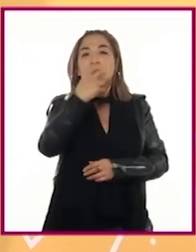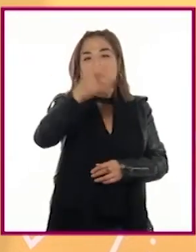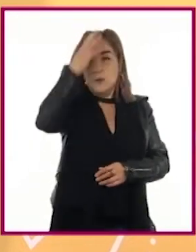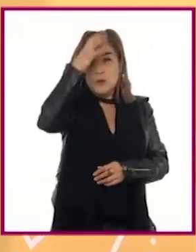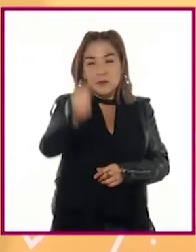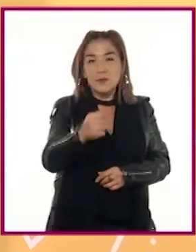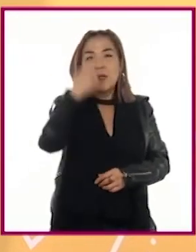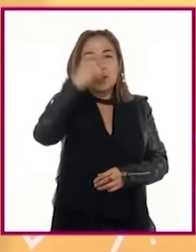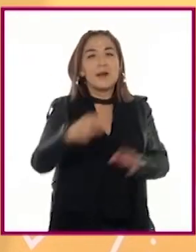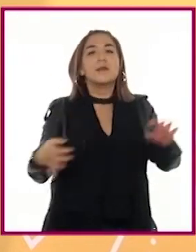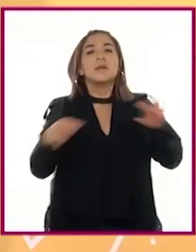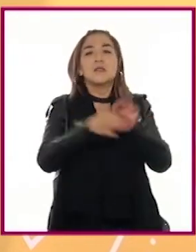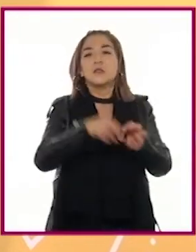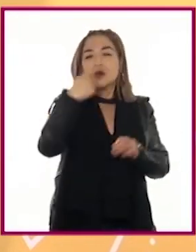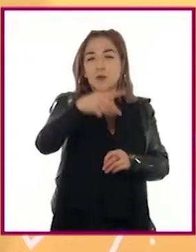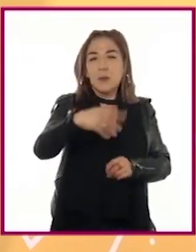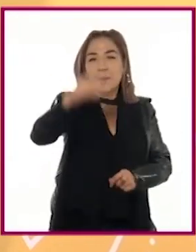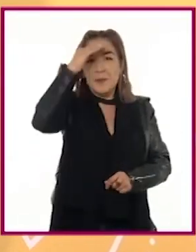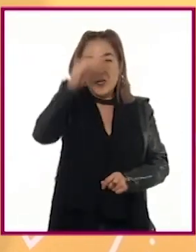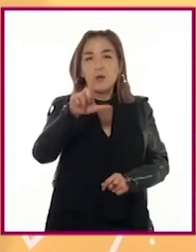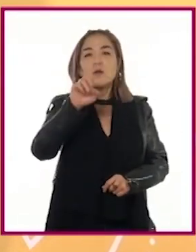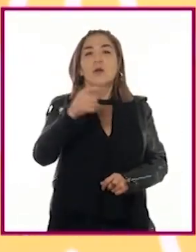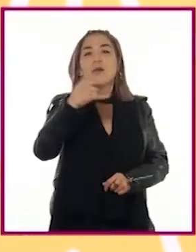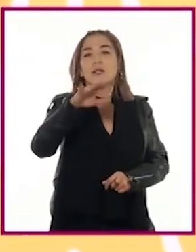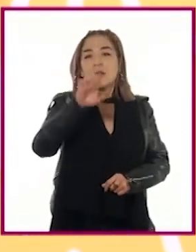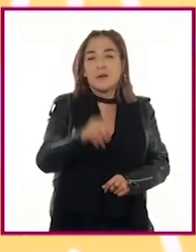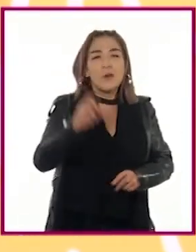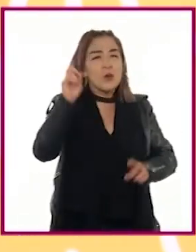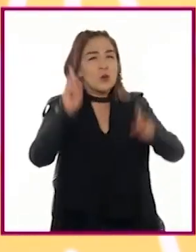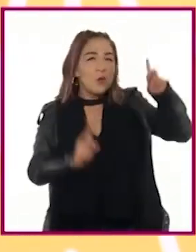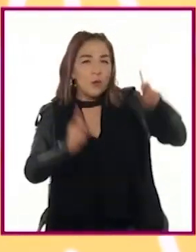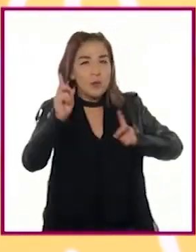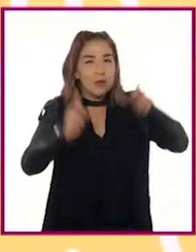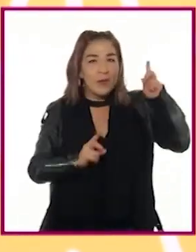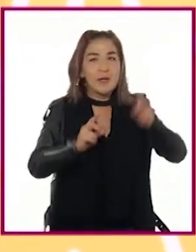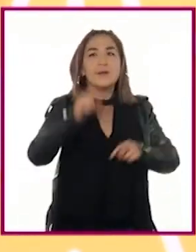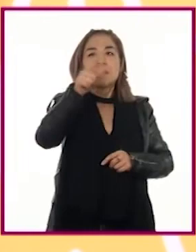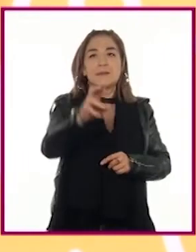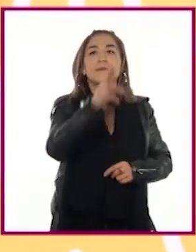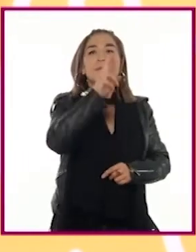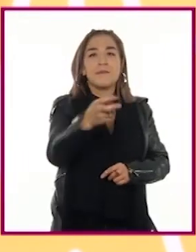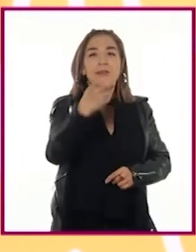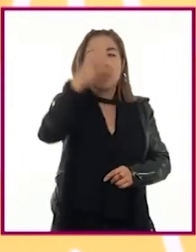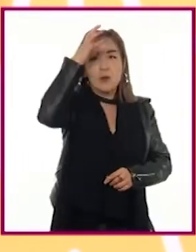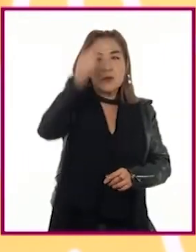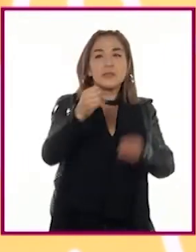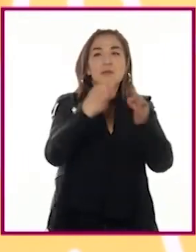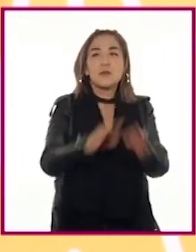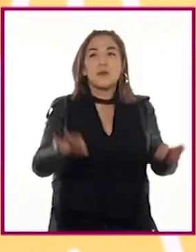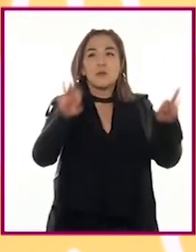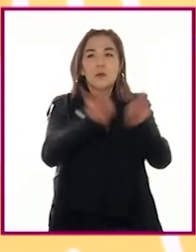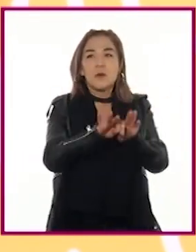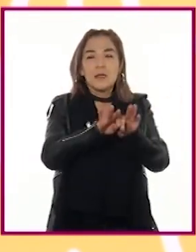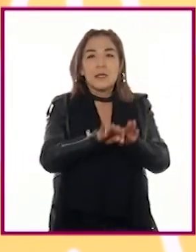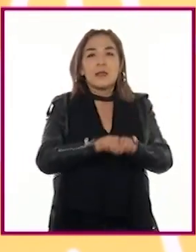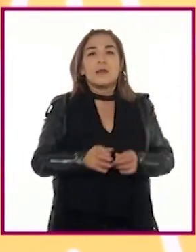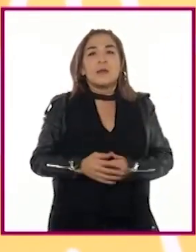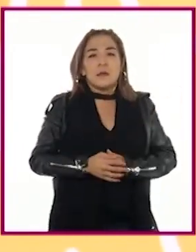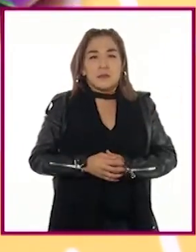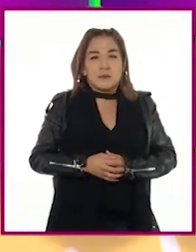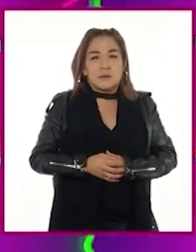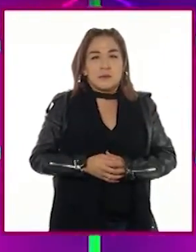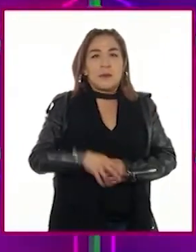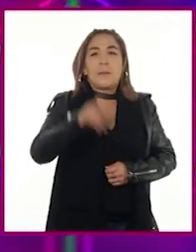que fortalecen el pensamiento lógico-deductivo. Exploremos otros conceptos fundamentales: perpendicularidad